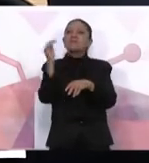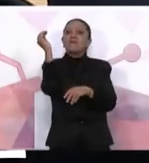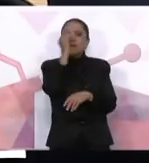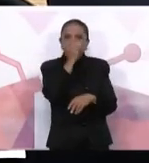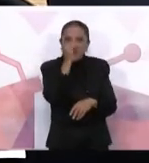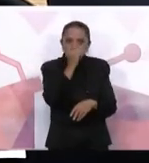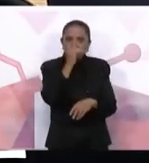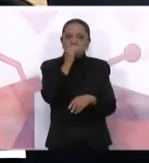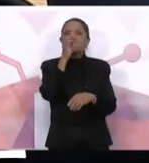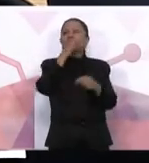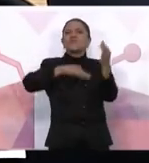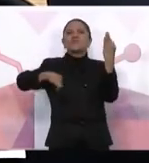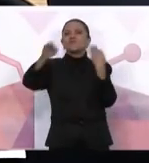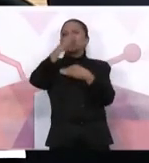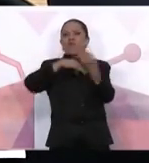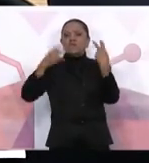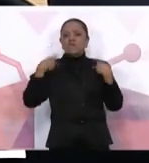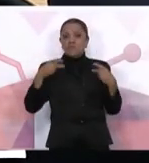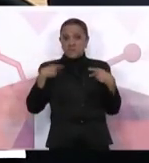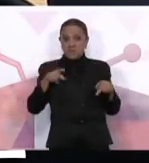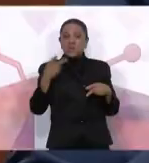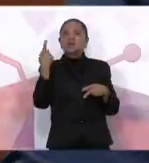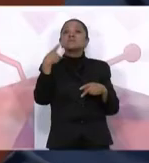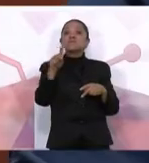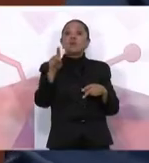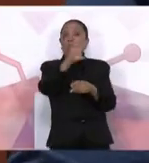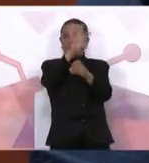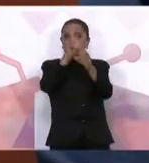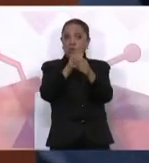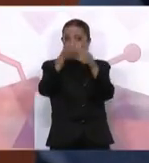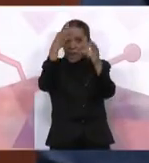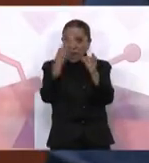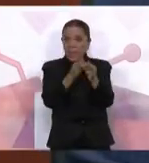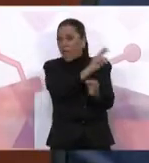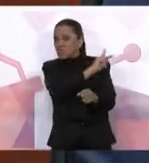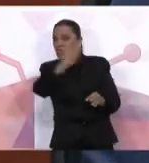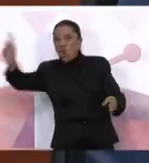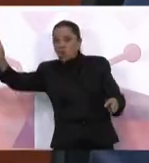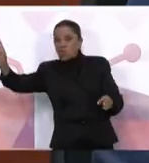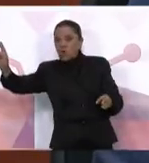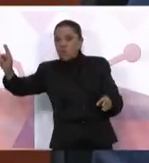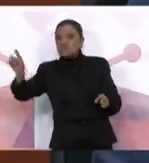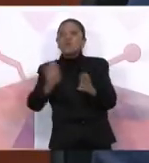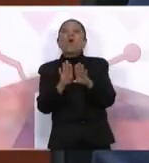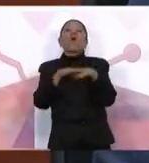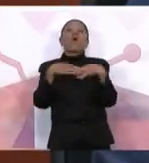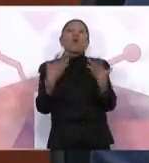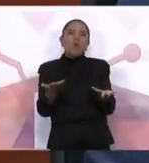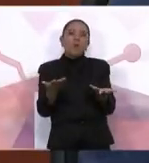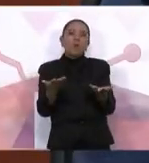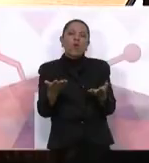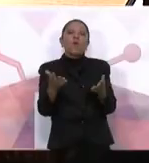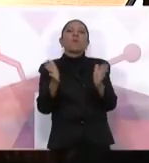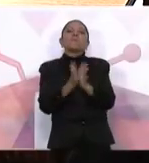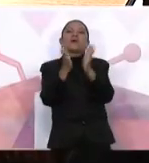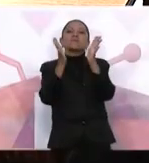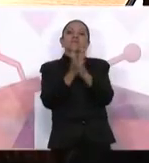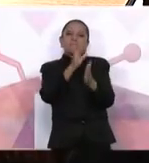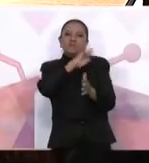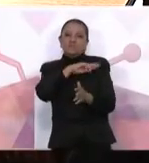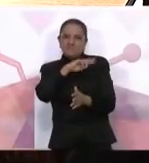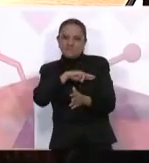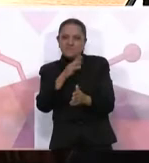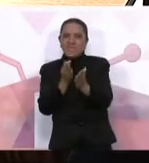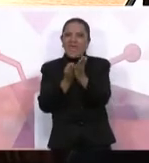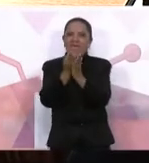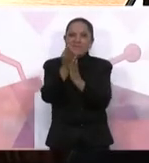políticas públicas ingeniosas y abriendo también la participación de la iniciativa privada a través de la